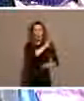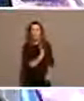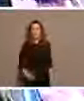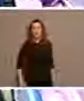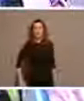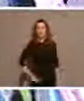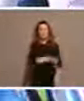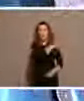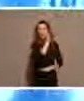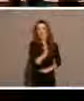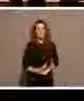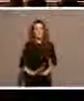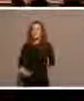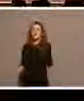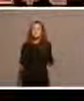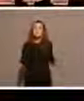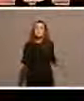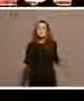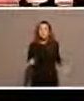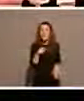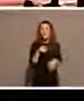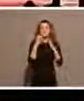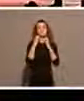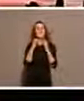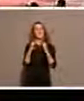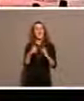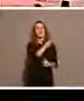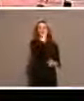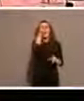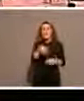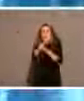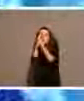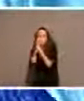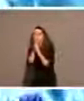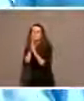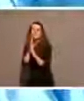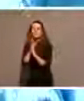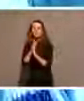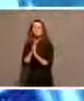jamás, jamás. En el Senado él se ha ido a refugiar.